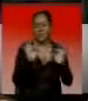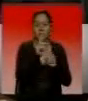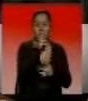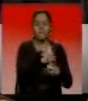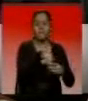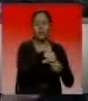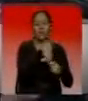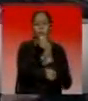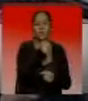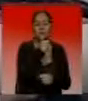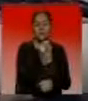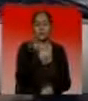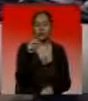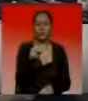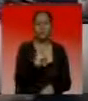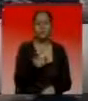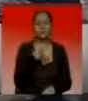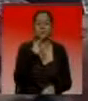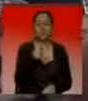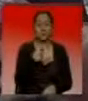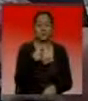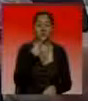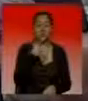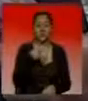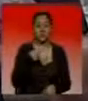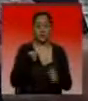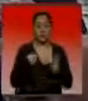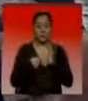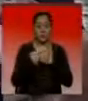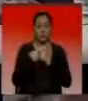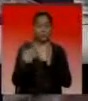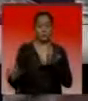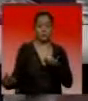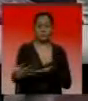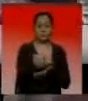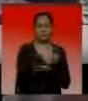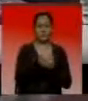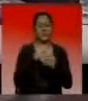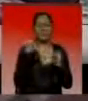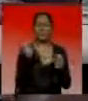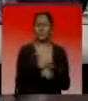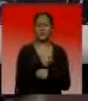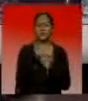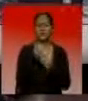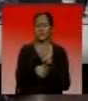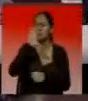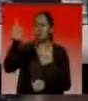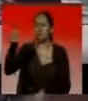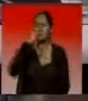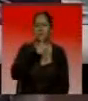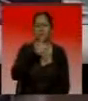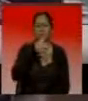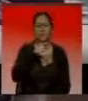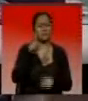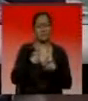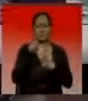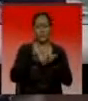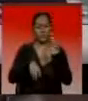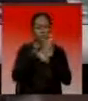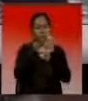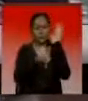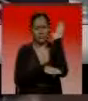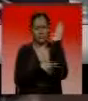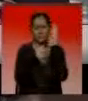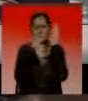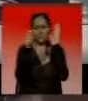sectores de oposición. Que estamos hablando de los impuestos recaudados, es imposible, imposible además por norma constitucional crear un fideicomiso